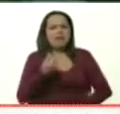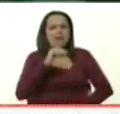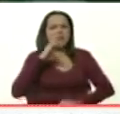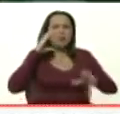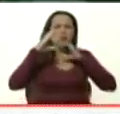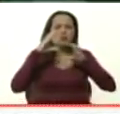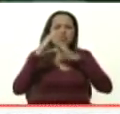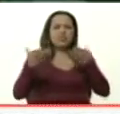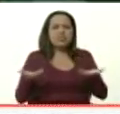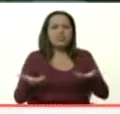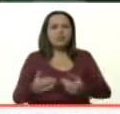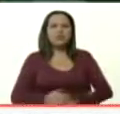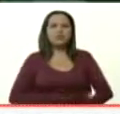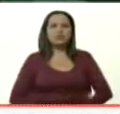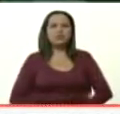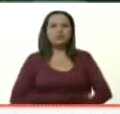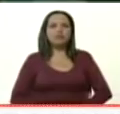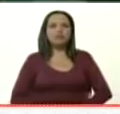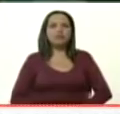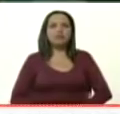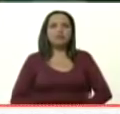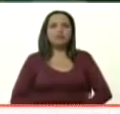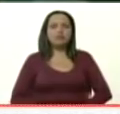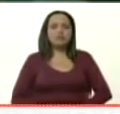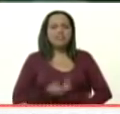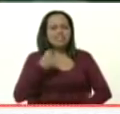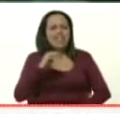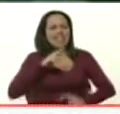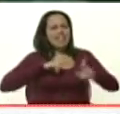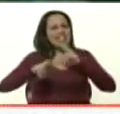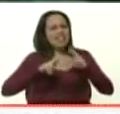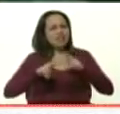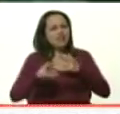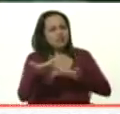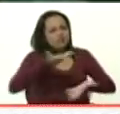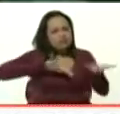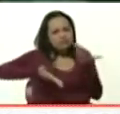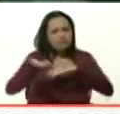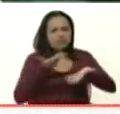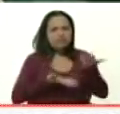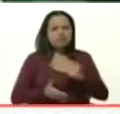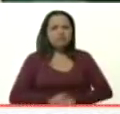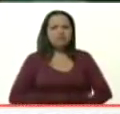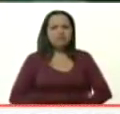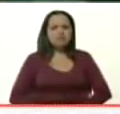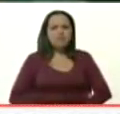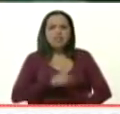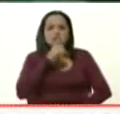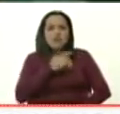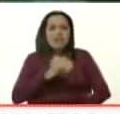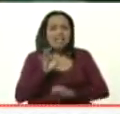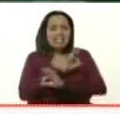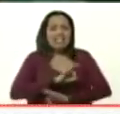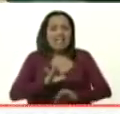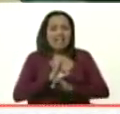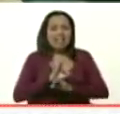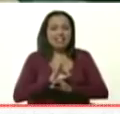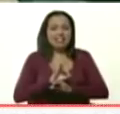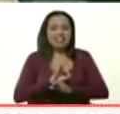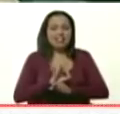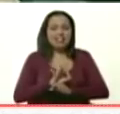comunicación, si hubiera relacionamiento, si no hubiera tanto extremismo